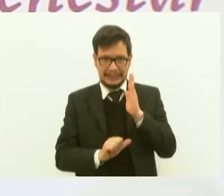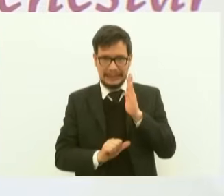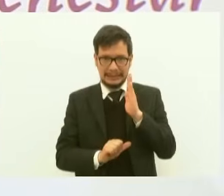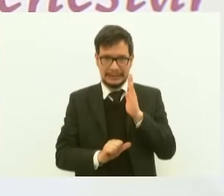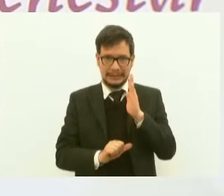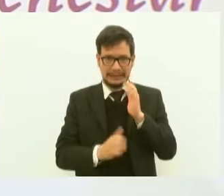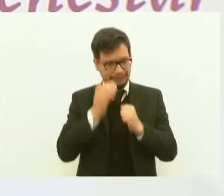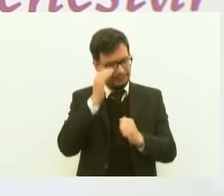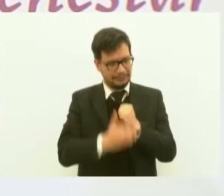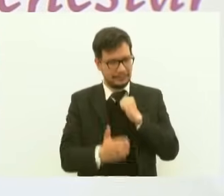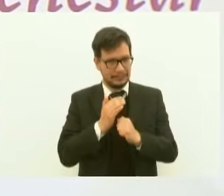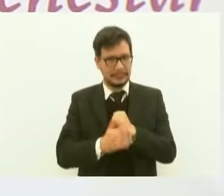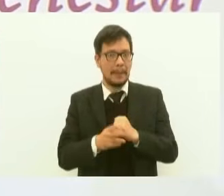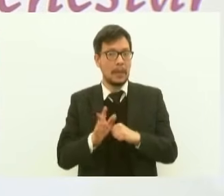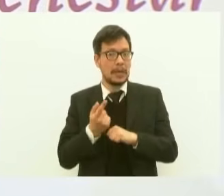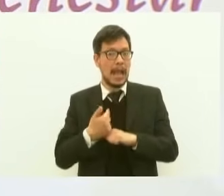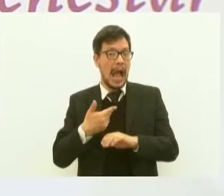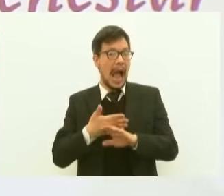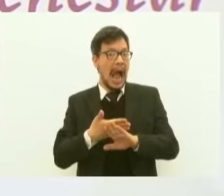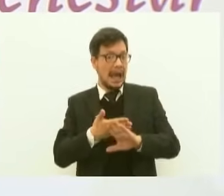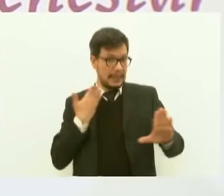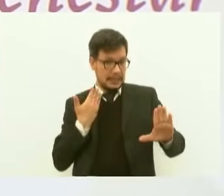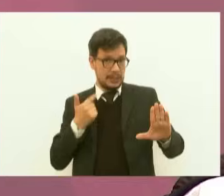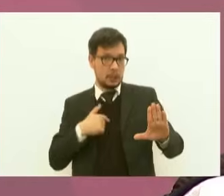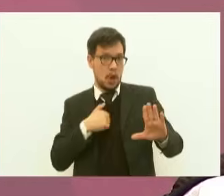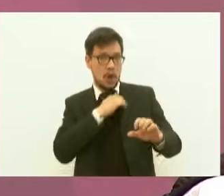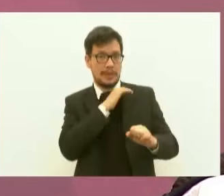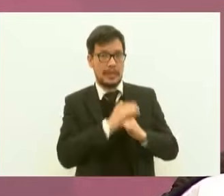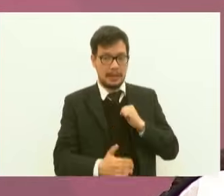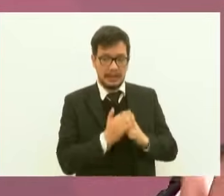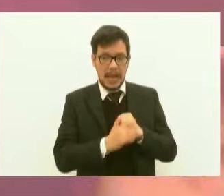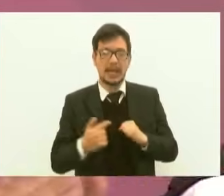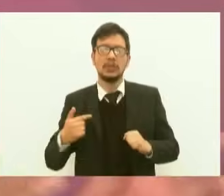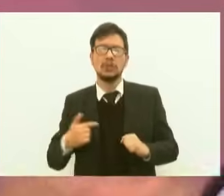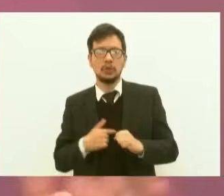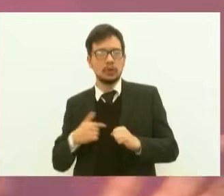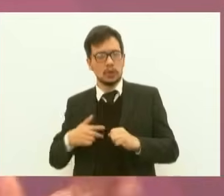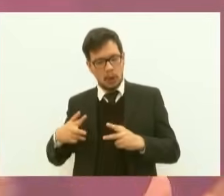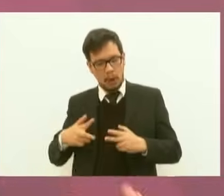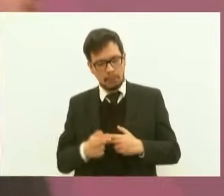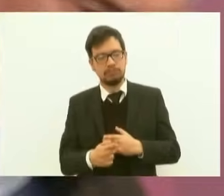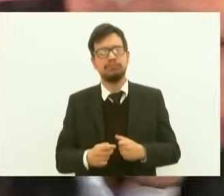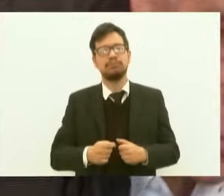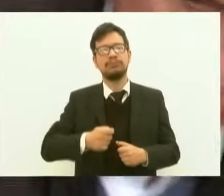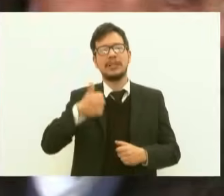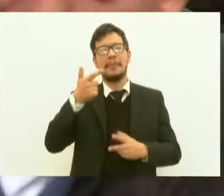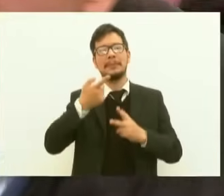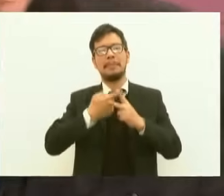yo concluya mi mandato, la voy a inaugurar.